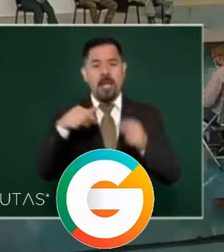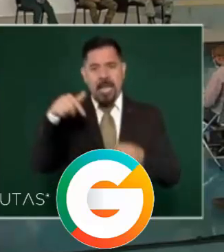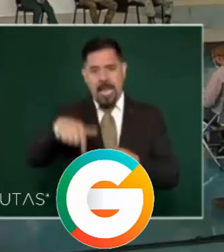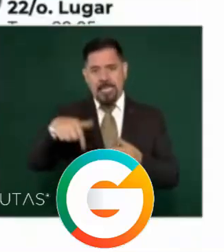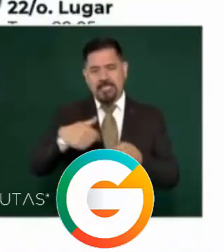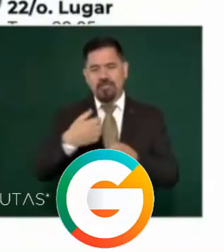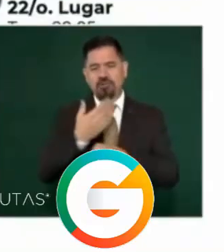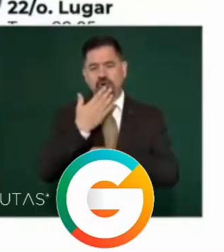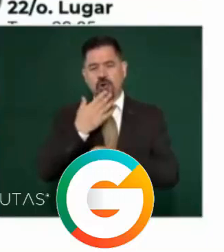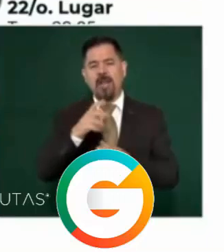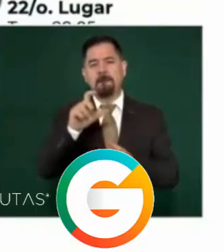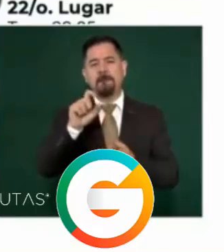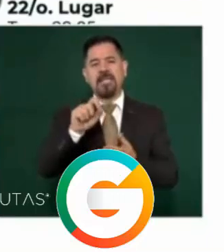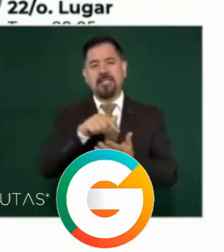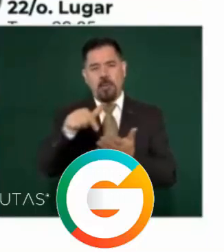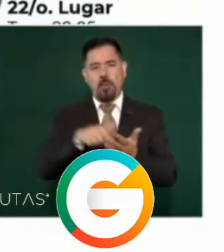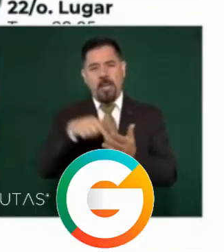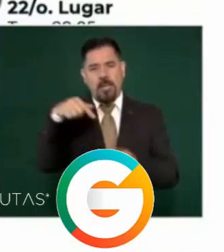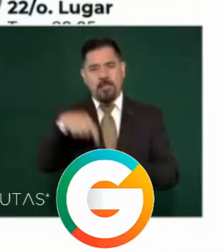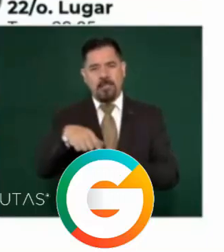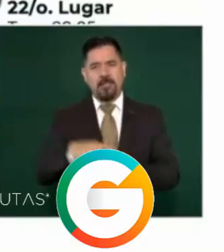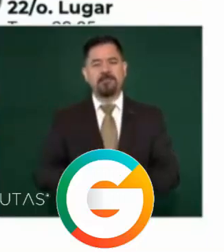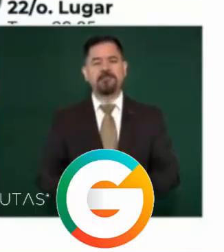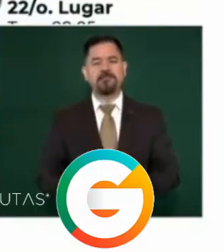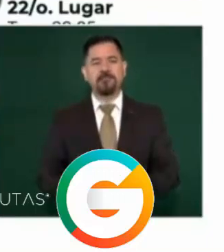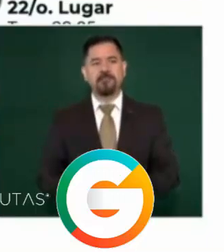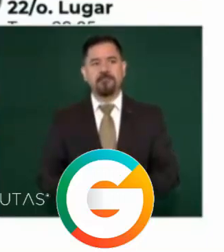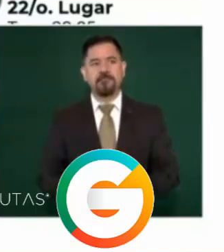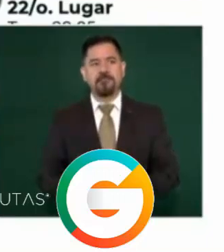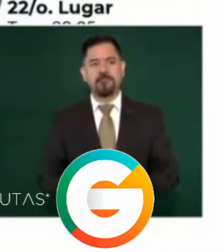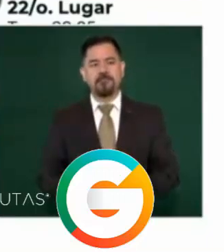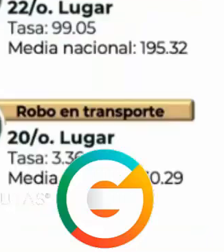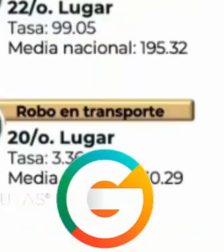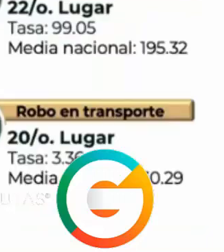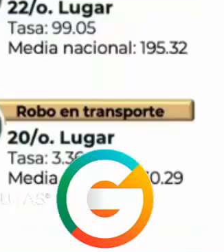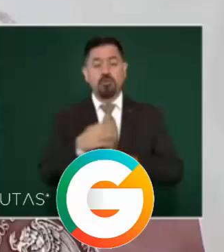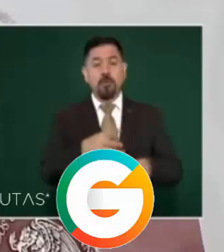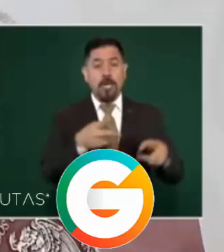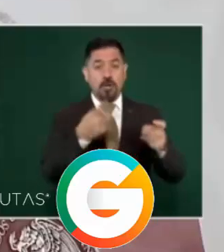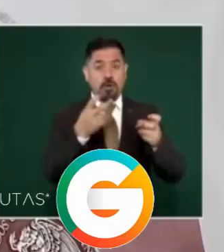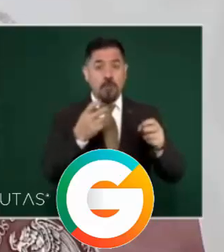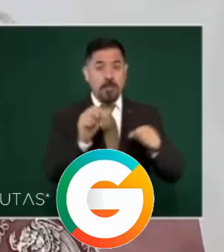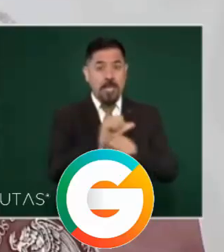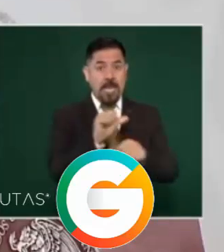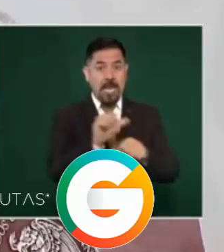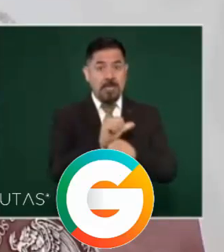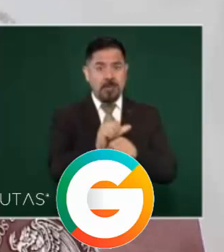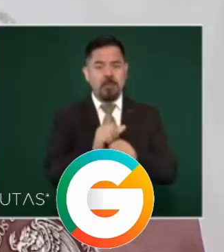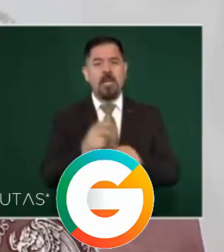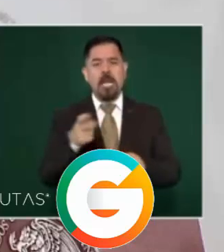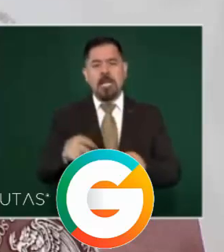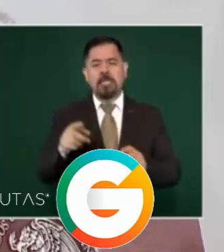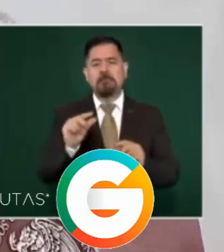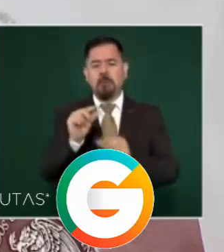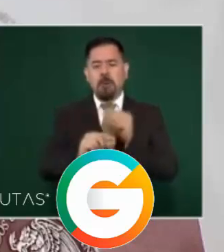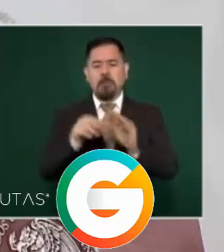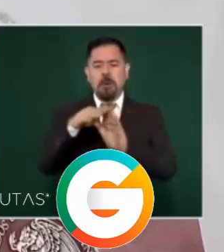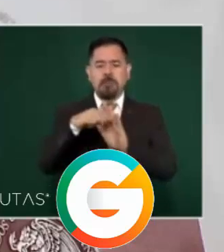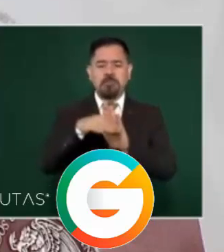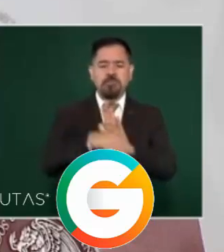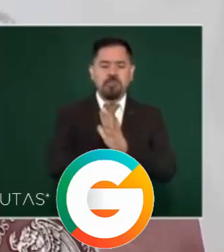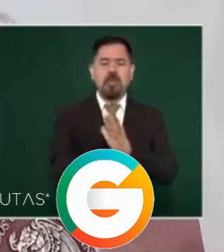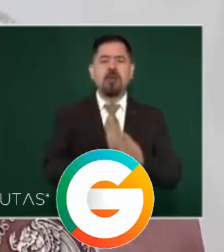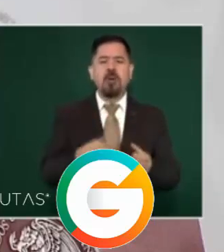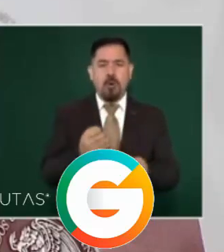baja, mientras que al alza se encuentran otros como homicidio doloso, robo a casa habitación y en transporte, así como extorsión. Entre